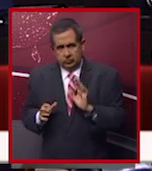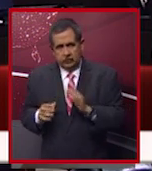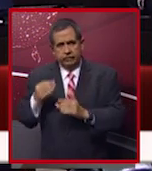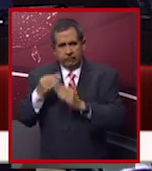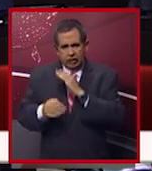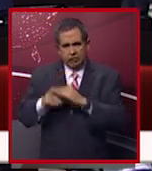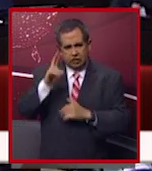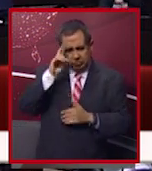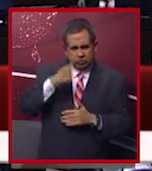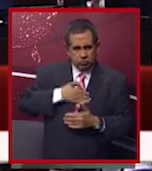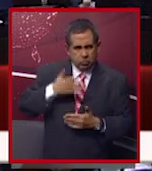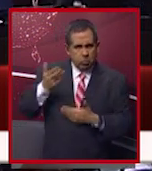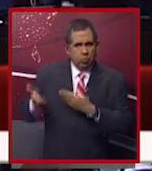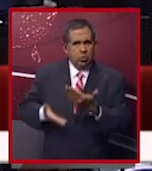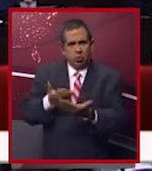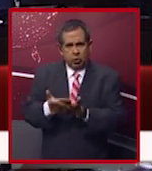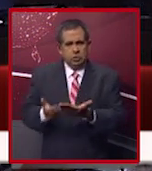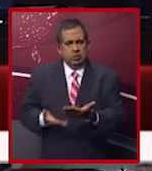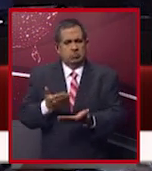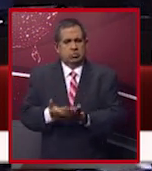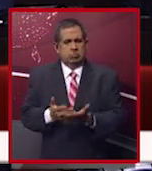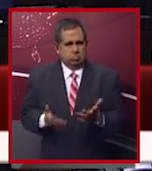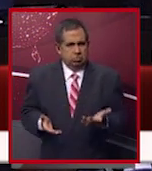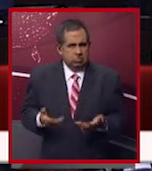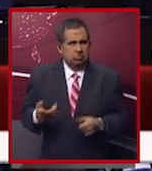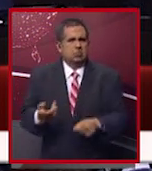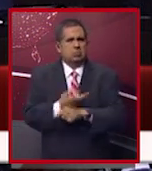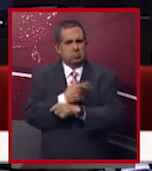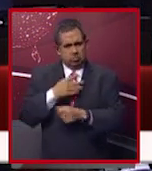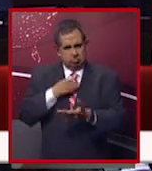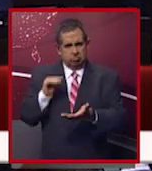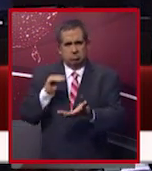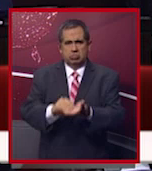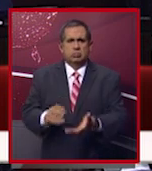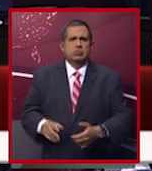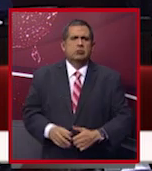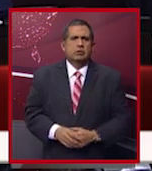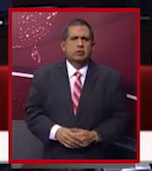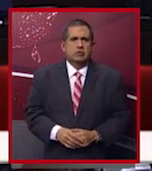se tomaron en cuenta las propuestas de la oposición.